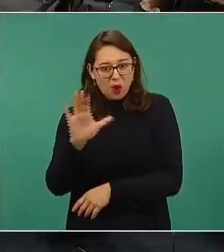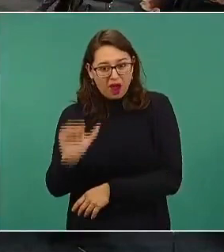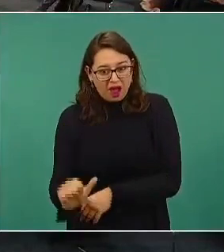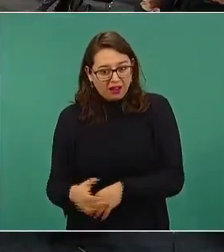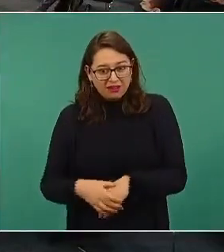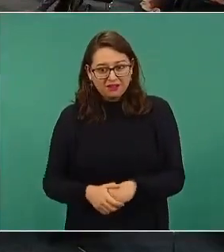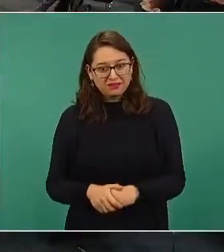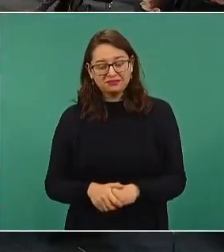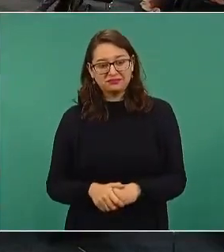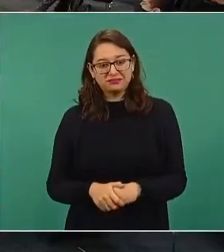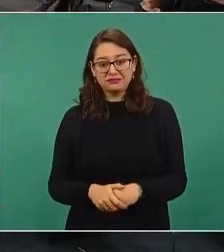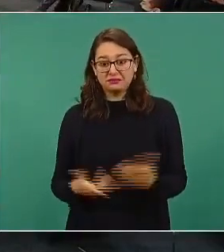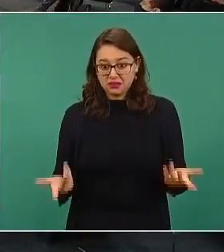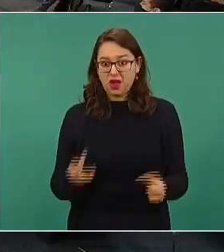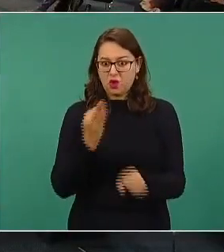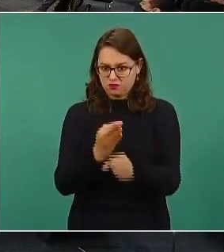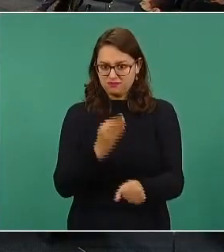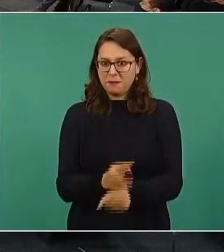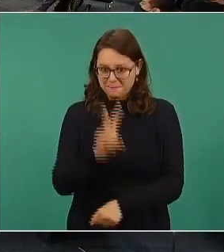concreto.